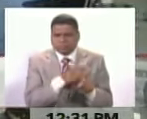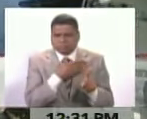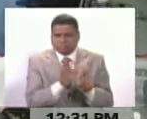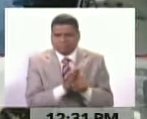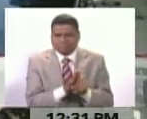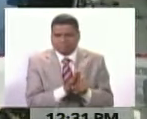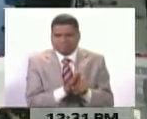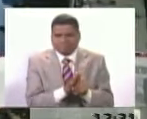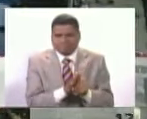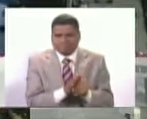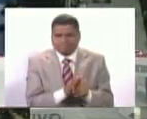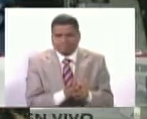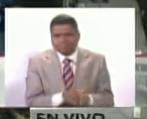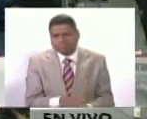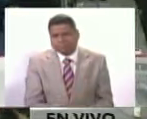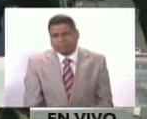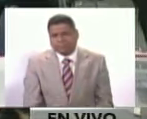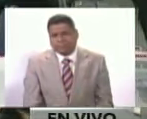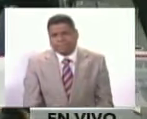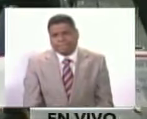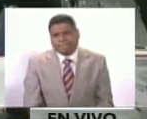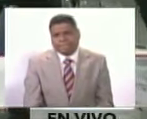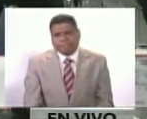de la ronda de Doha